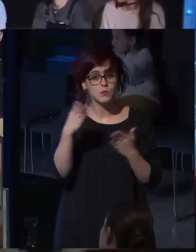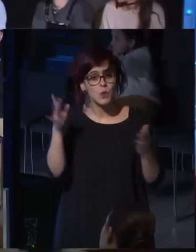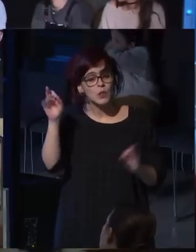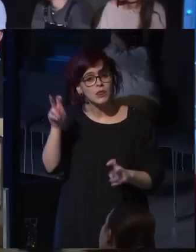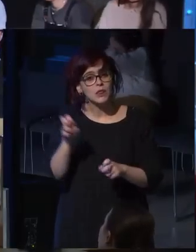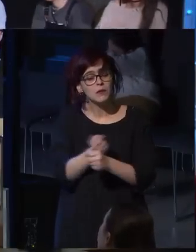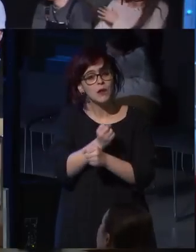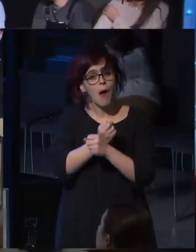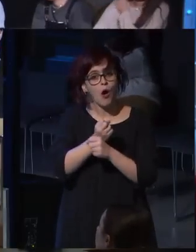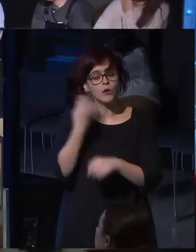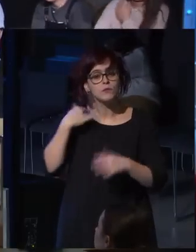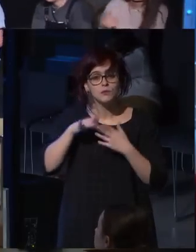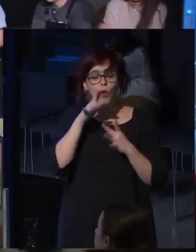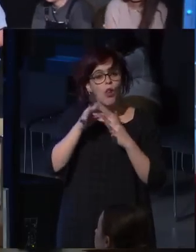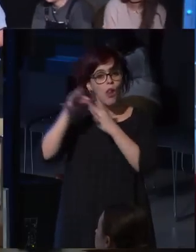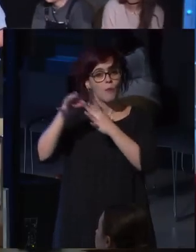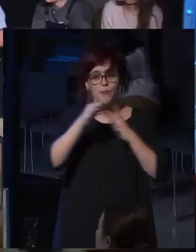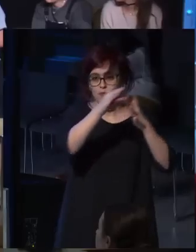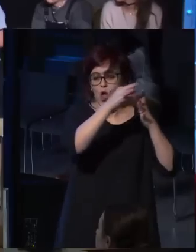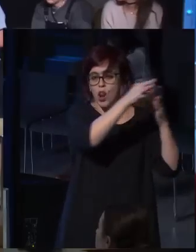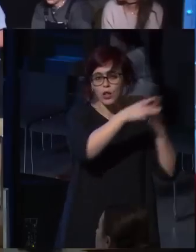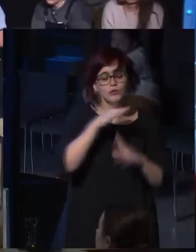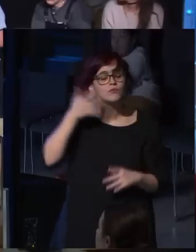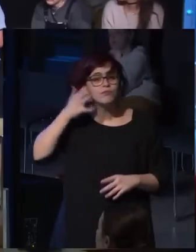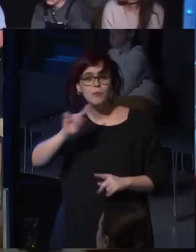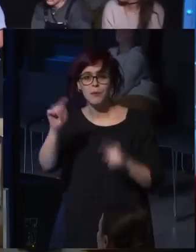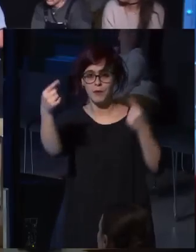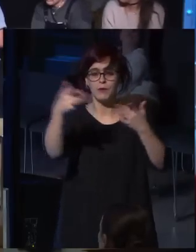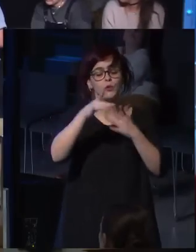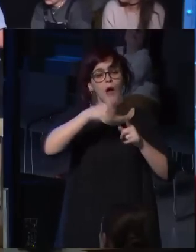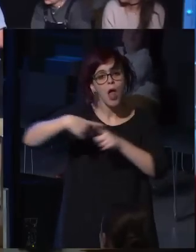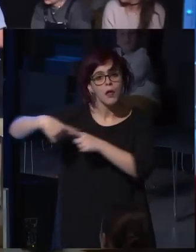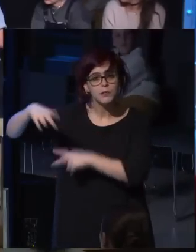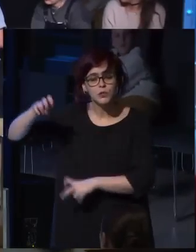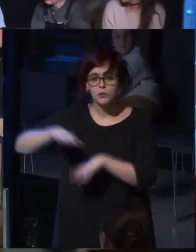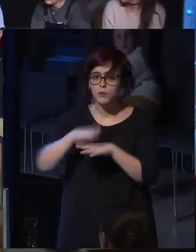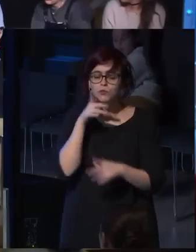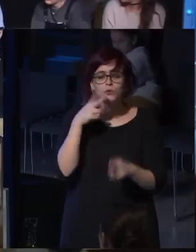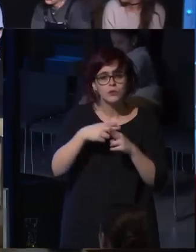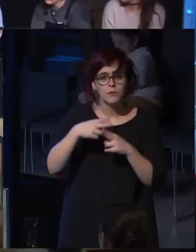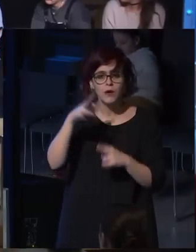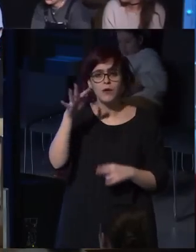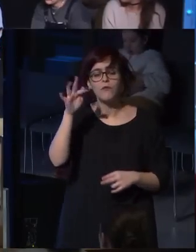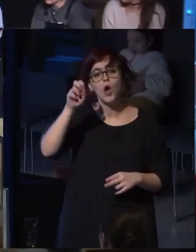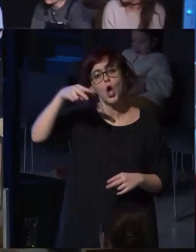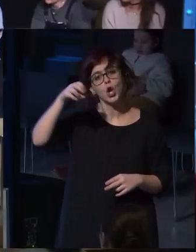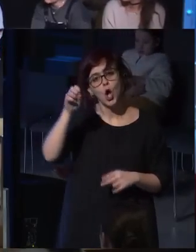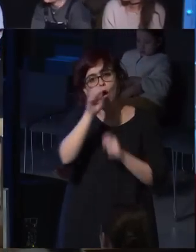el trabajo que han hecho todos estos pioneros que han trabajado con todos estos elementos, que tienen unos nombres fantásticos como